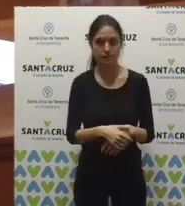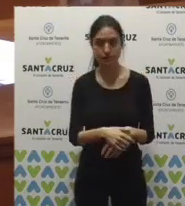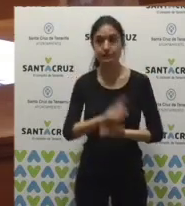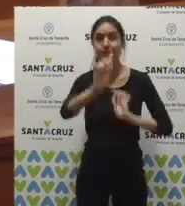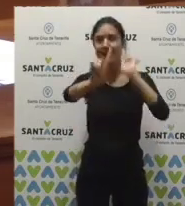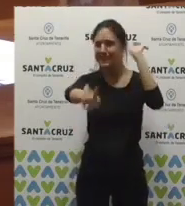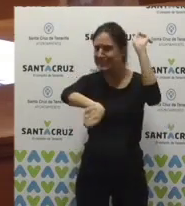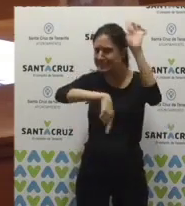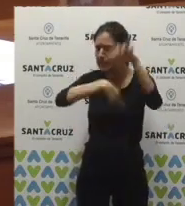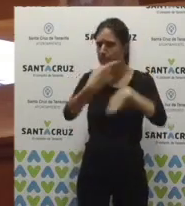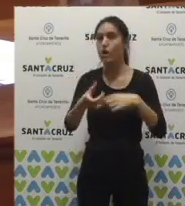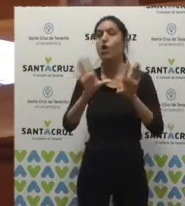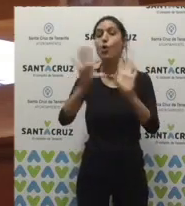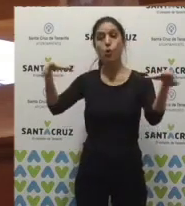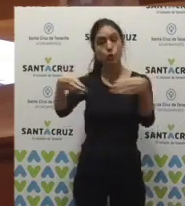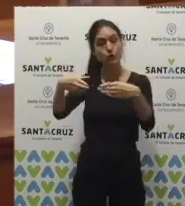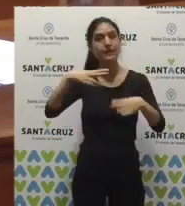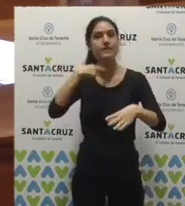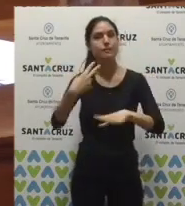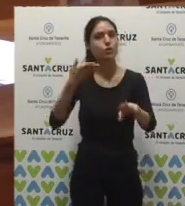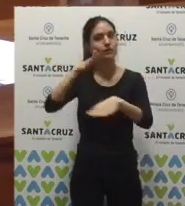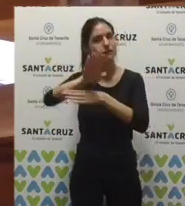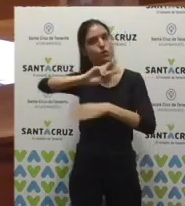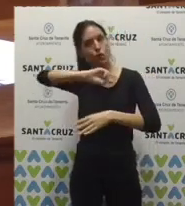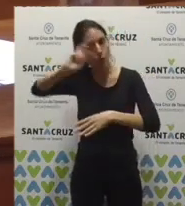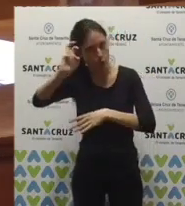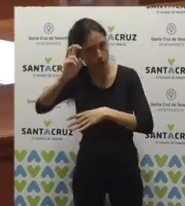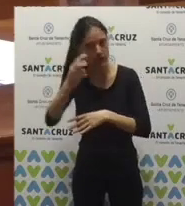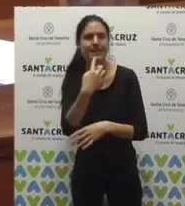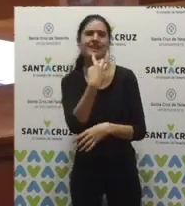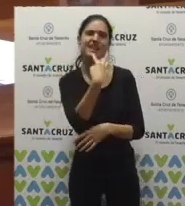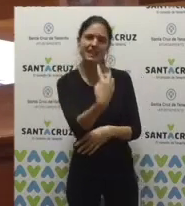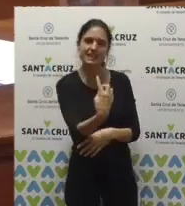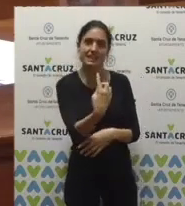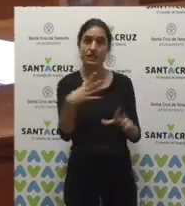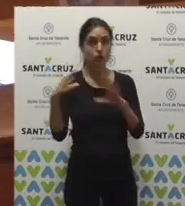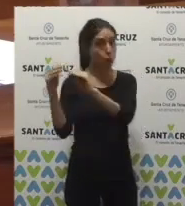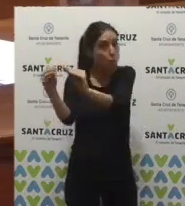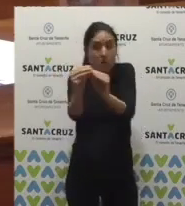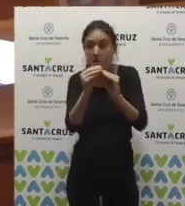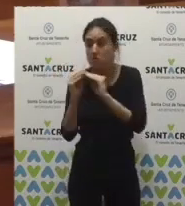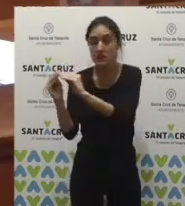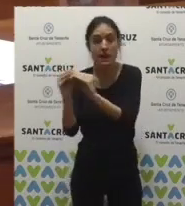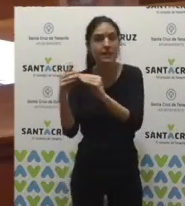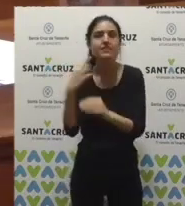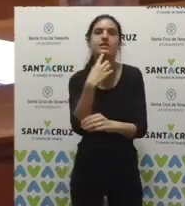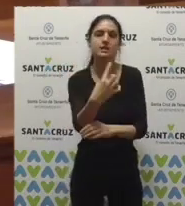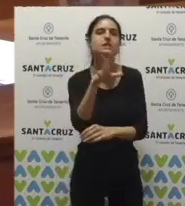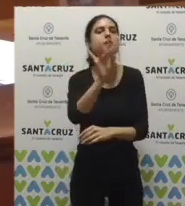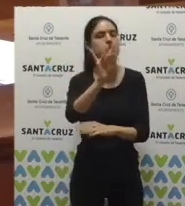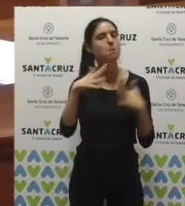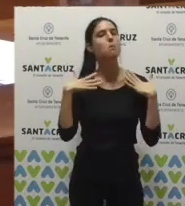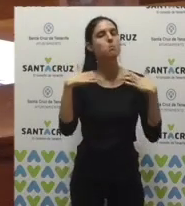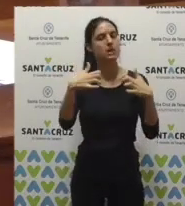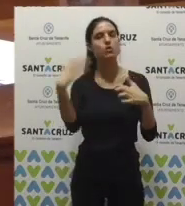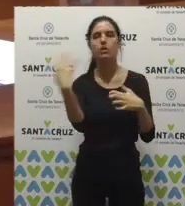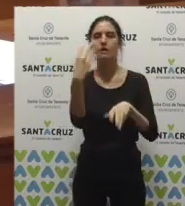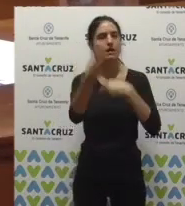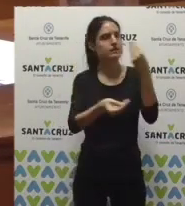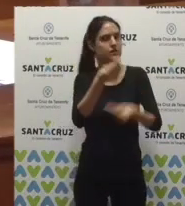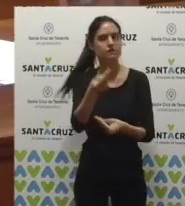hay una junta de portavoces que dice por unanimidad que si a la celebración de un pleno